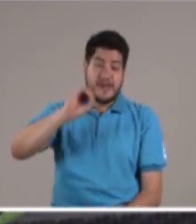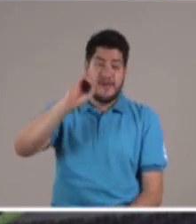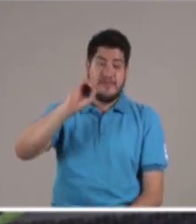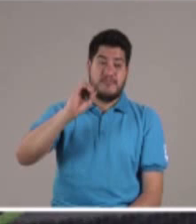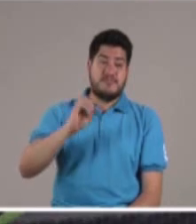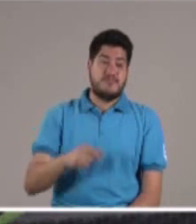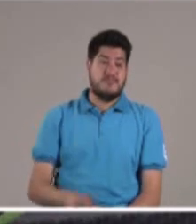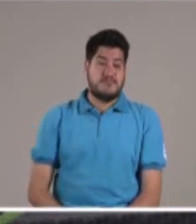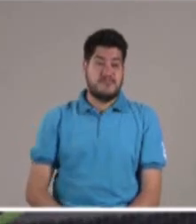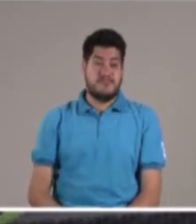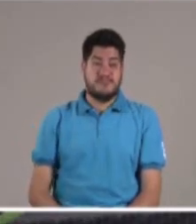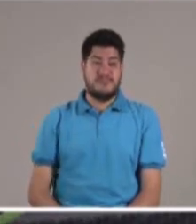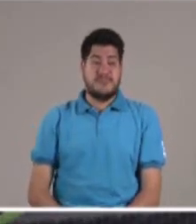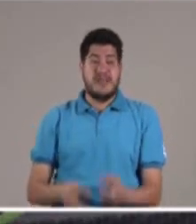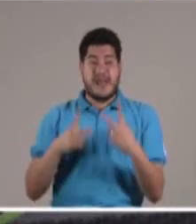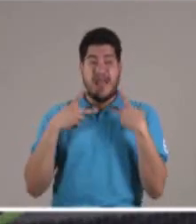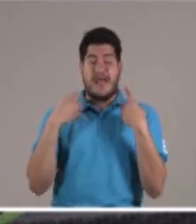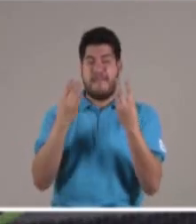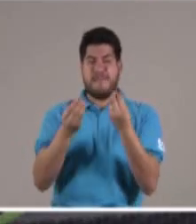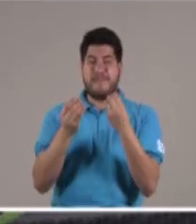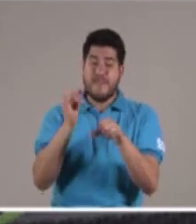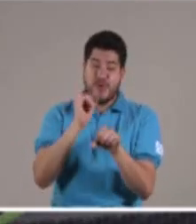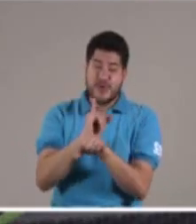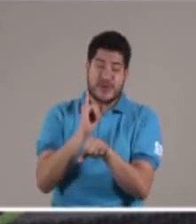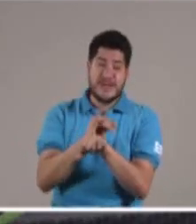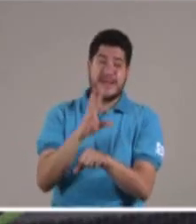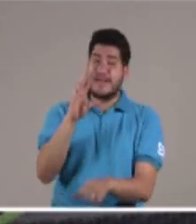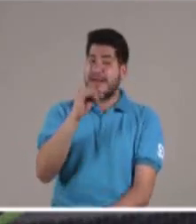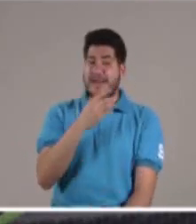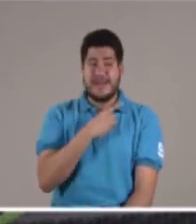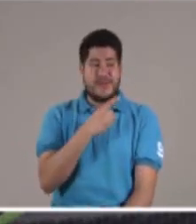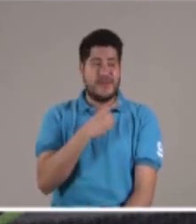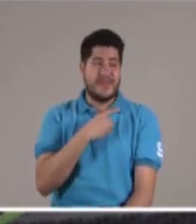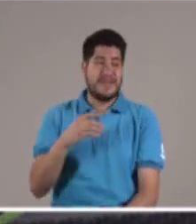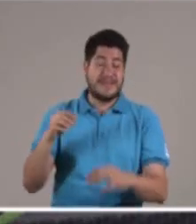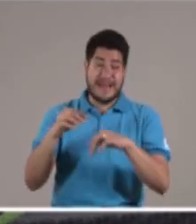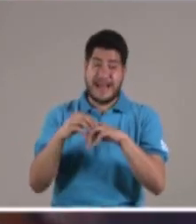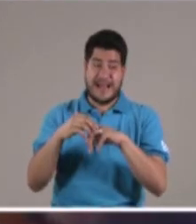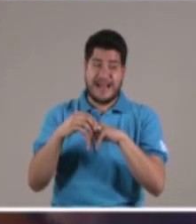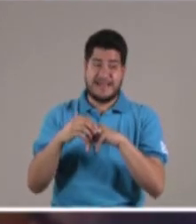da un montón de iglesia que no anhela casarse